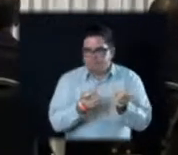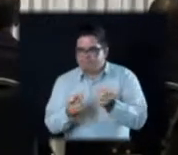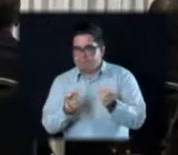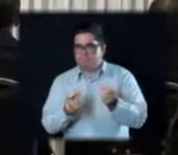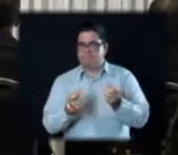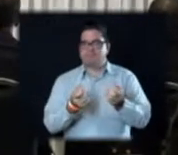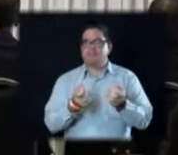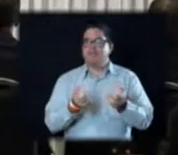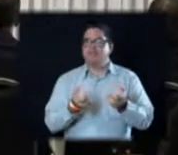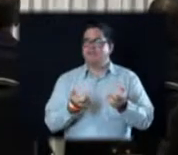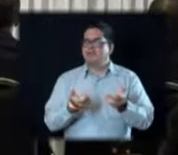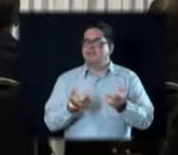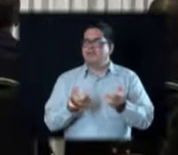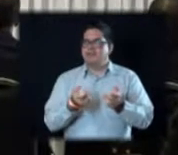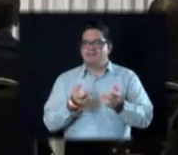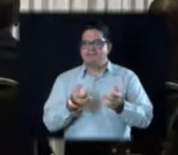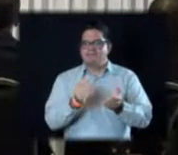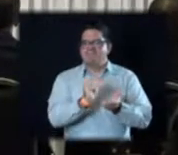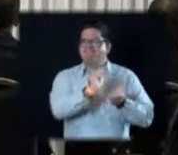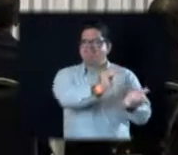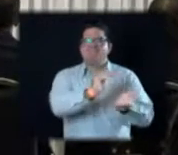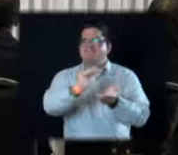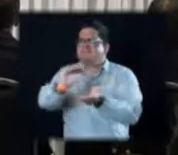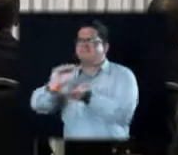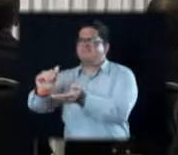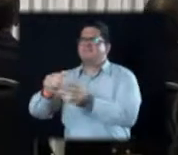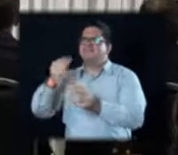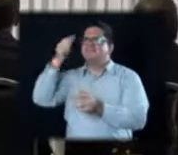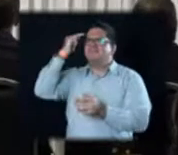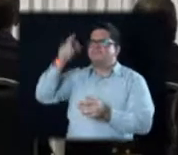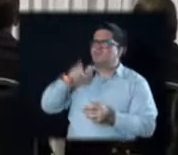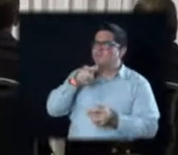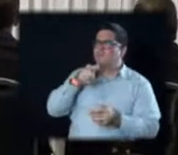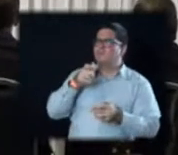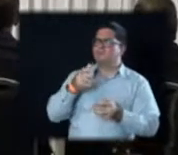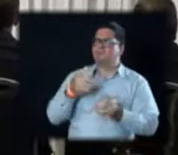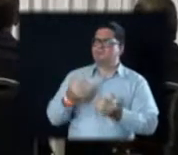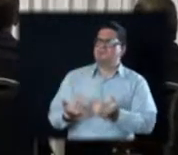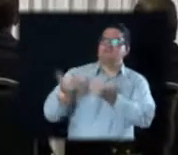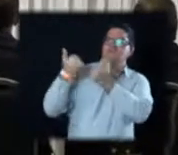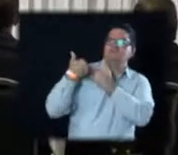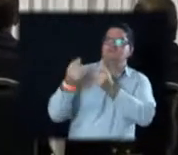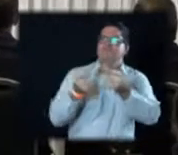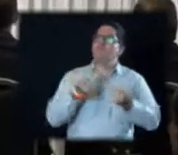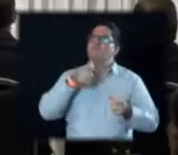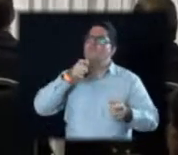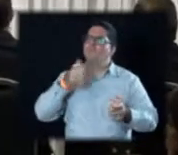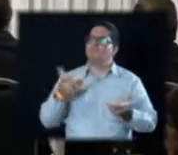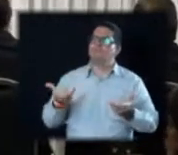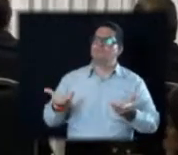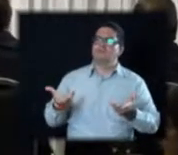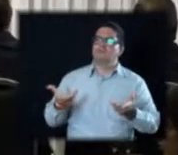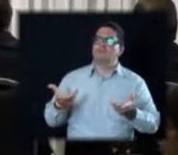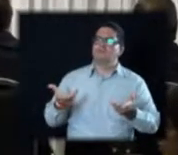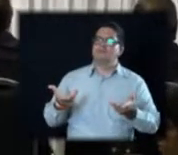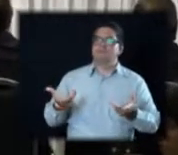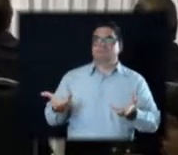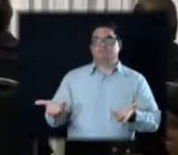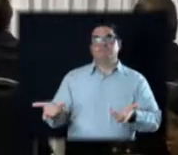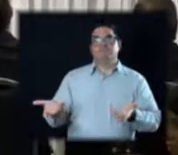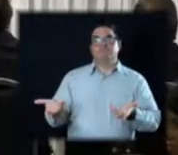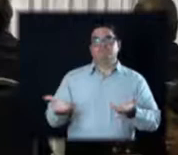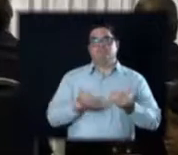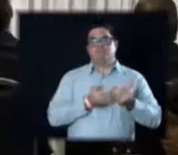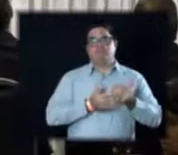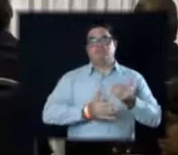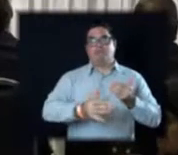decir todas las partes interesadas dónde está el dinero y quién lo controla. Así que mirándose el